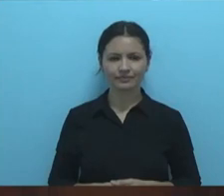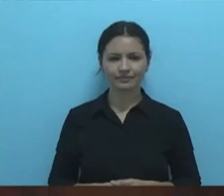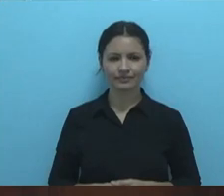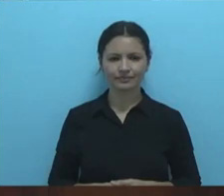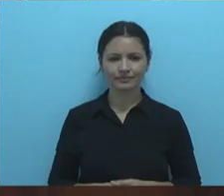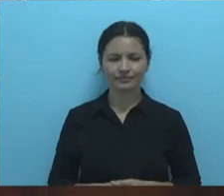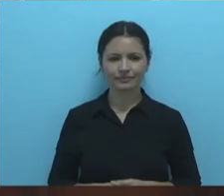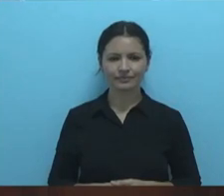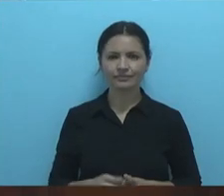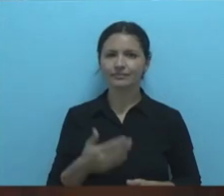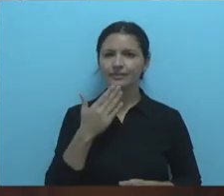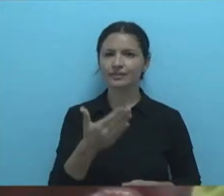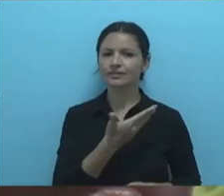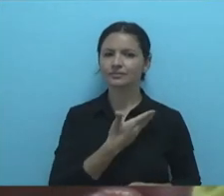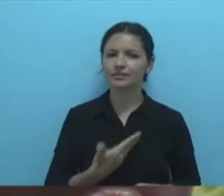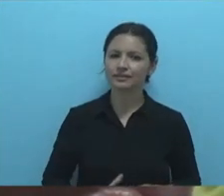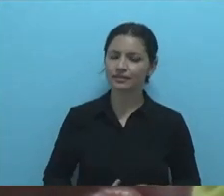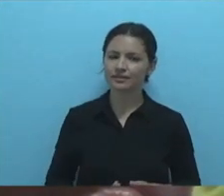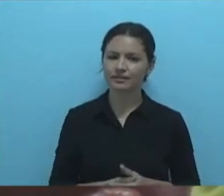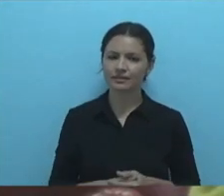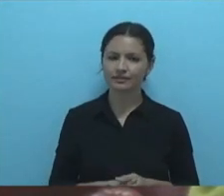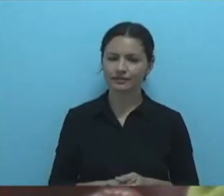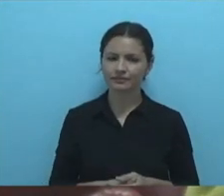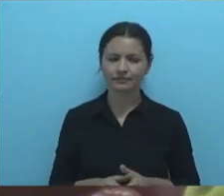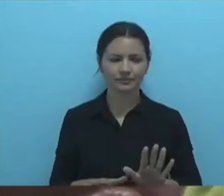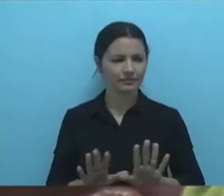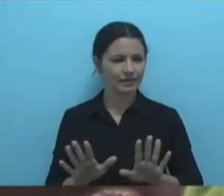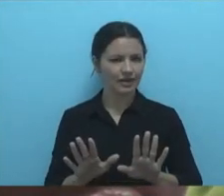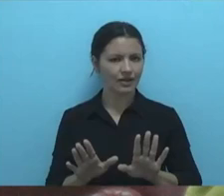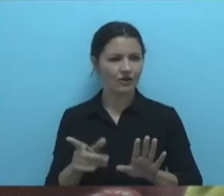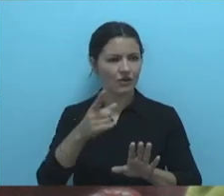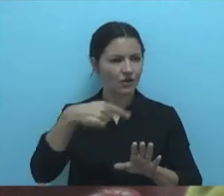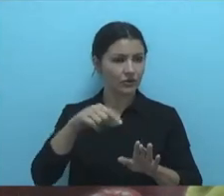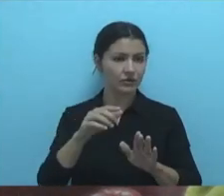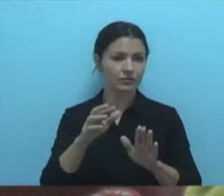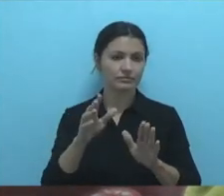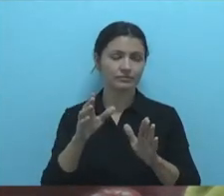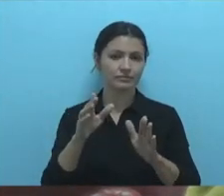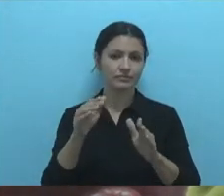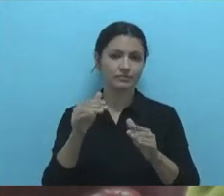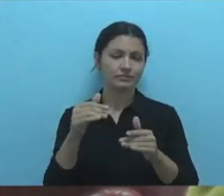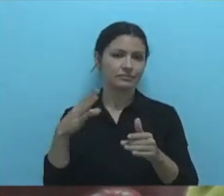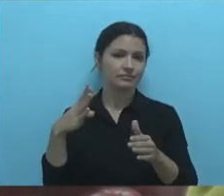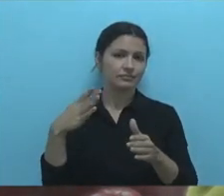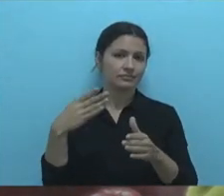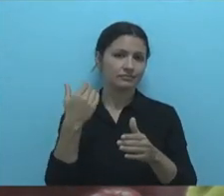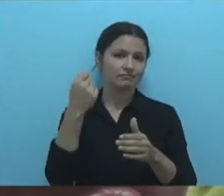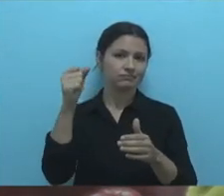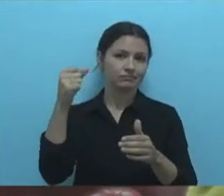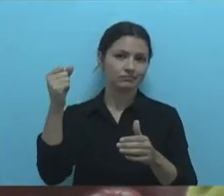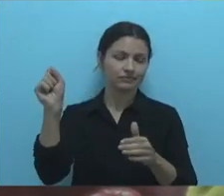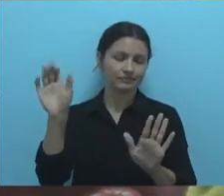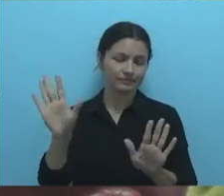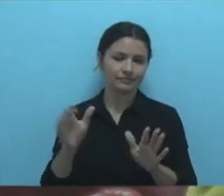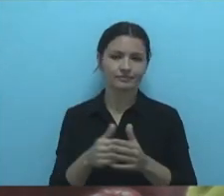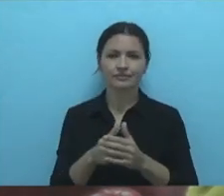generosidad presidente porque Perdón diputado solo decirle al resto del pleno que estamos sin quarum como indica el reglamento solo aviso